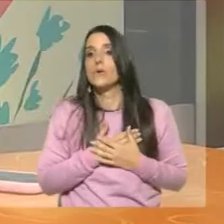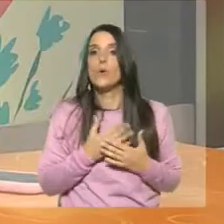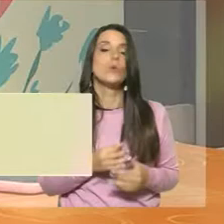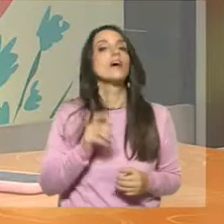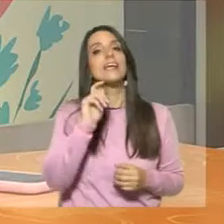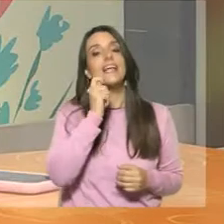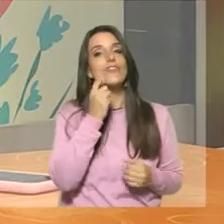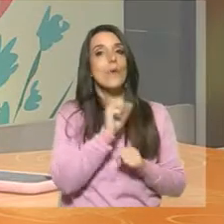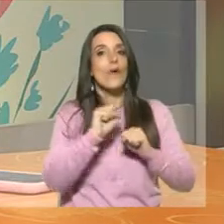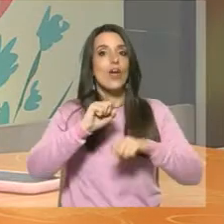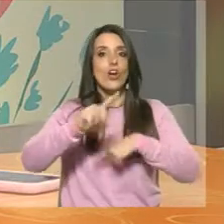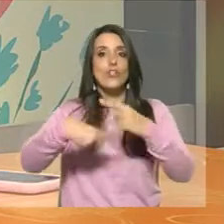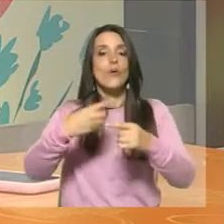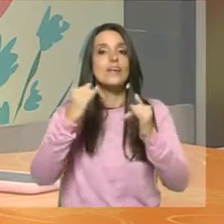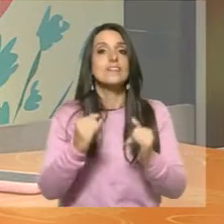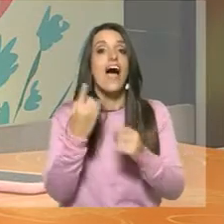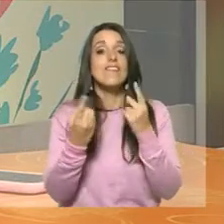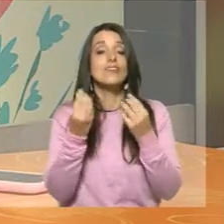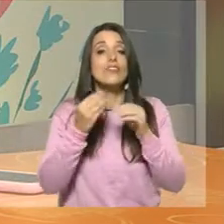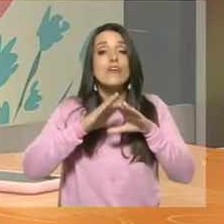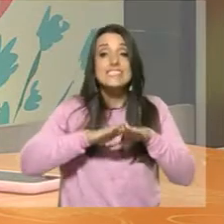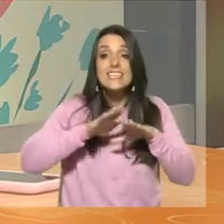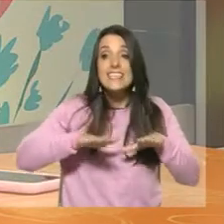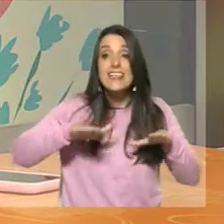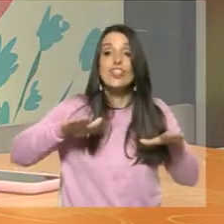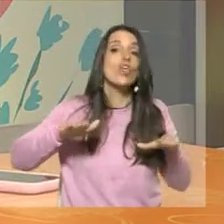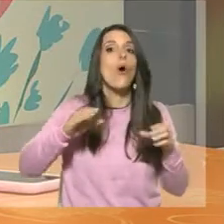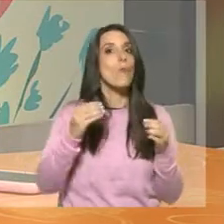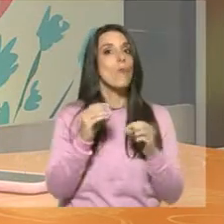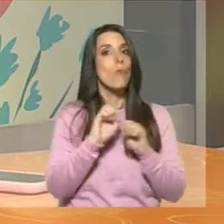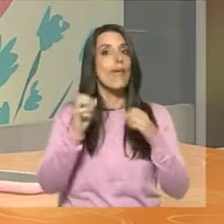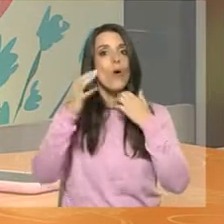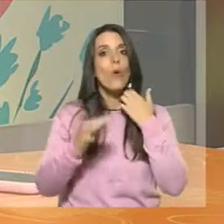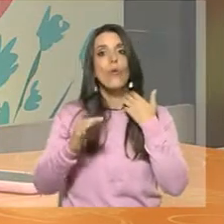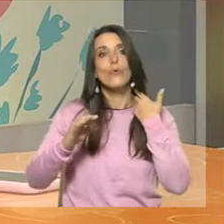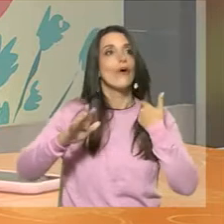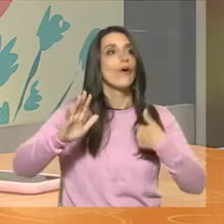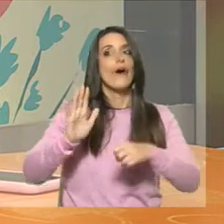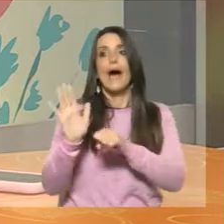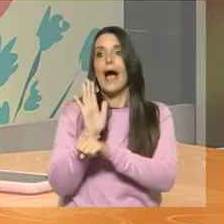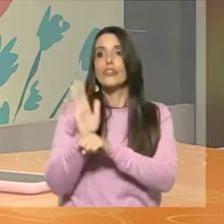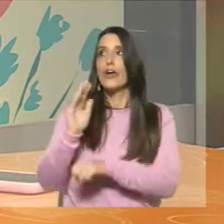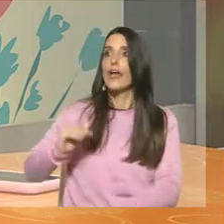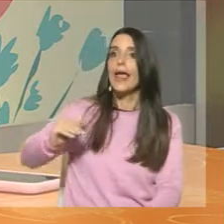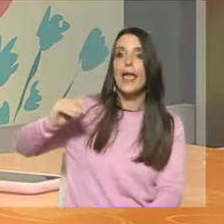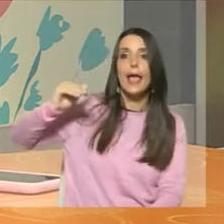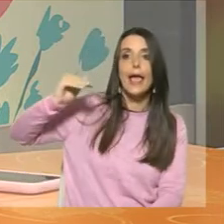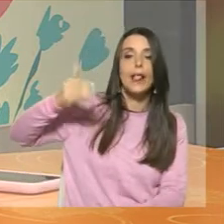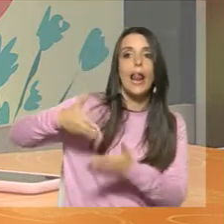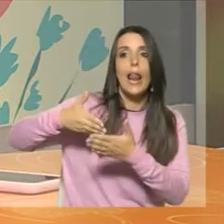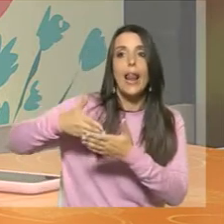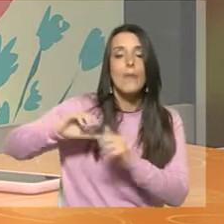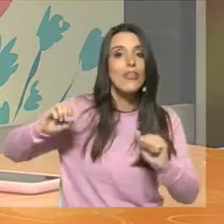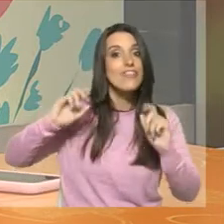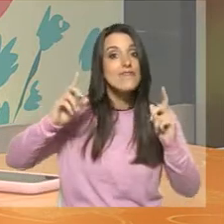esto de poder seguir, ¿no? Porque hay veces cuando uno empieza tan chiquito, puede suceder de que en el camino pasen un montón de cosas. Sí, totalmente. Y en este caso seguís